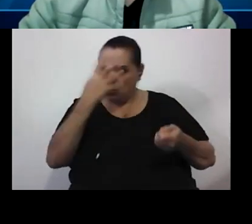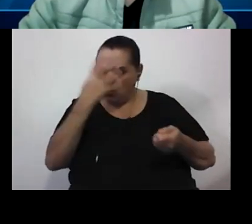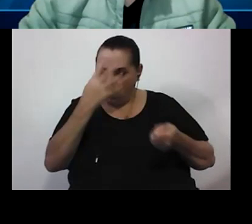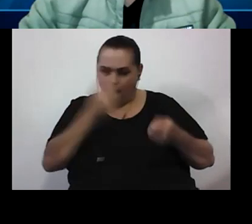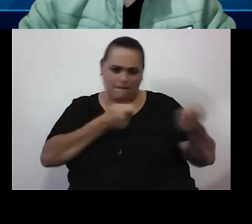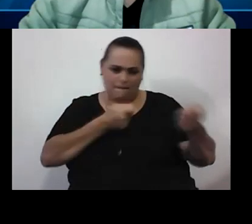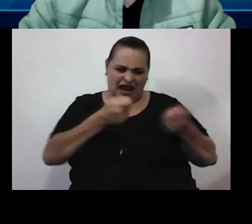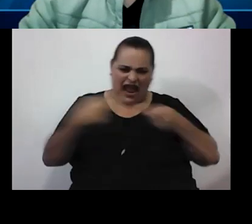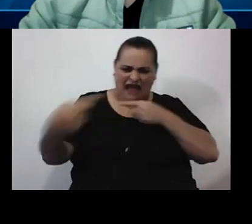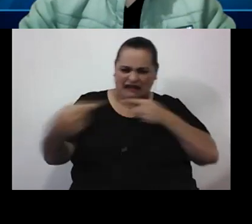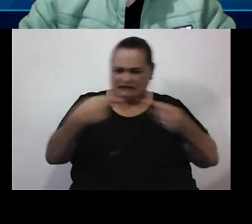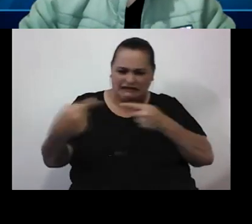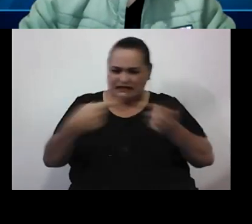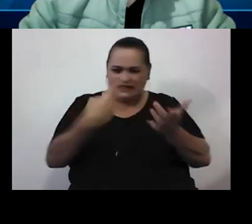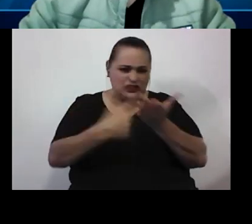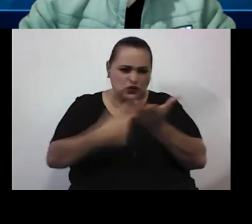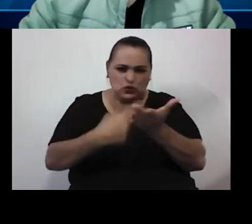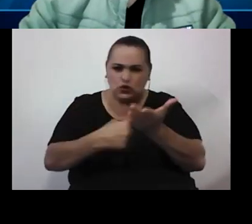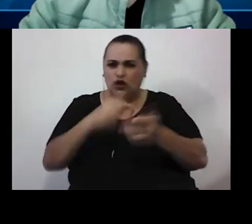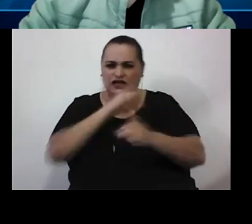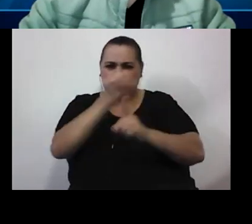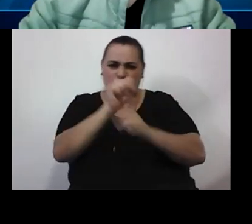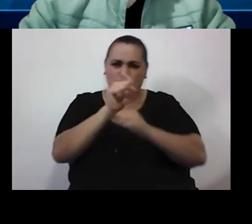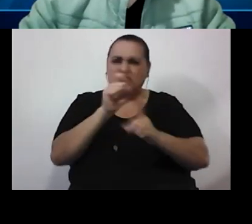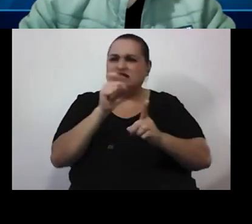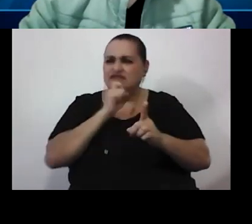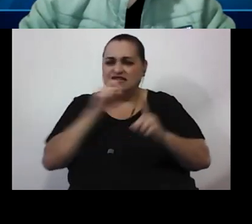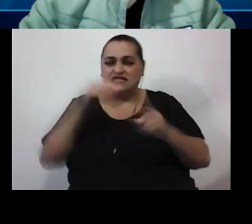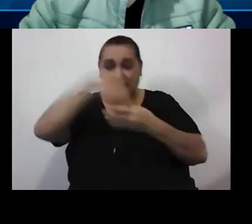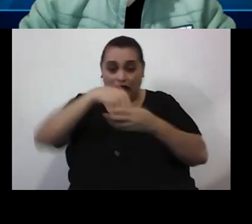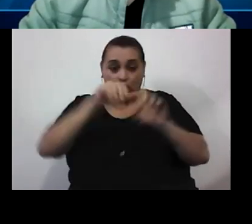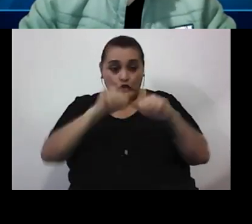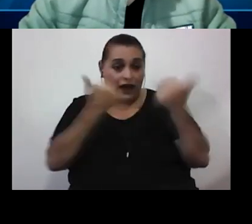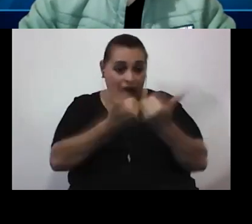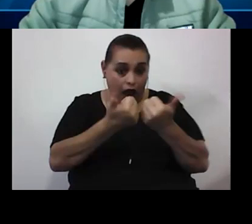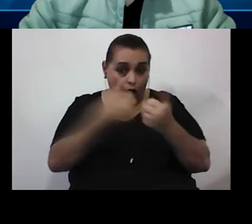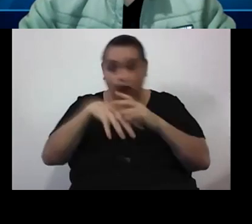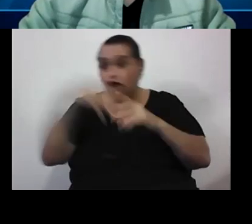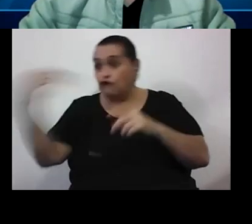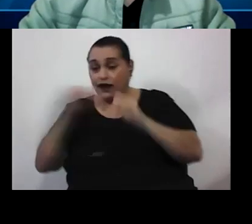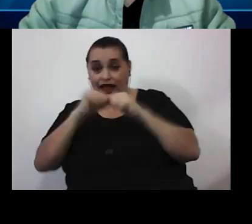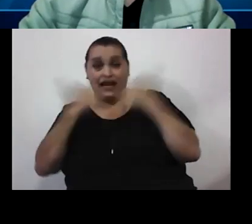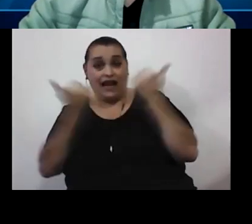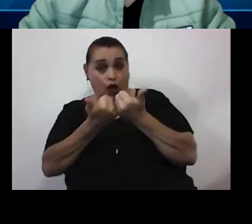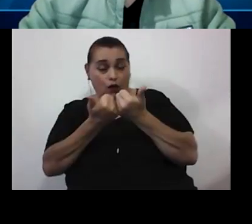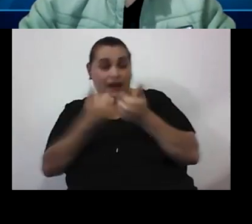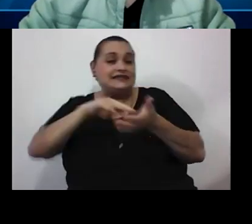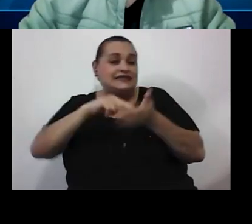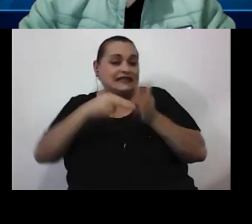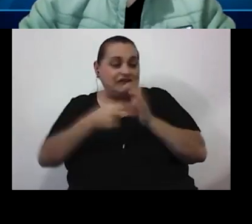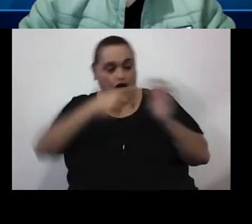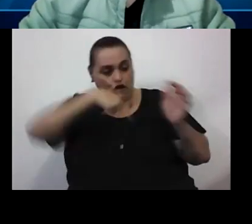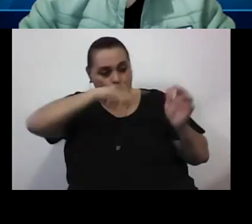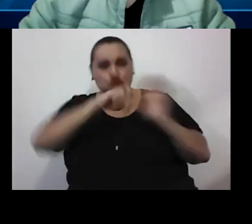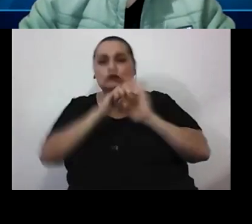disputas, situaciones difíciles en el aula y fuera del aula, pues les estamos modelando